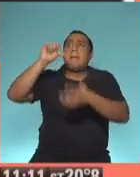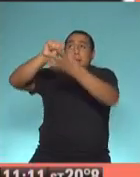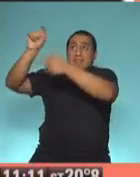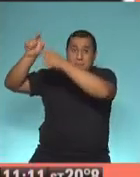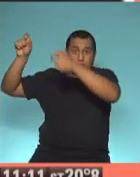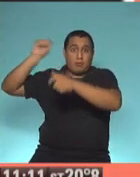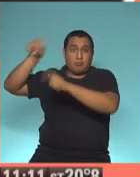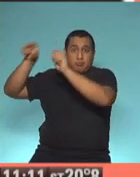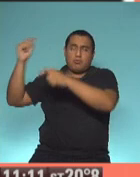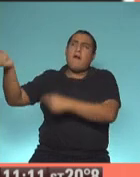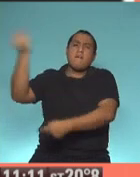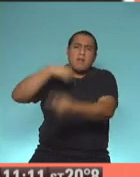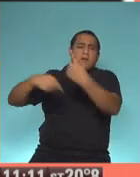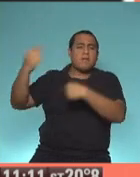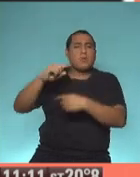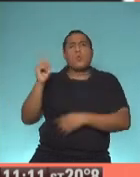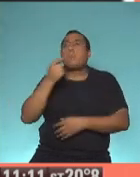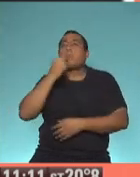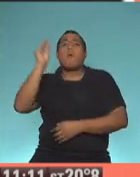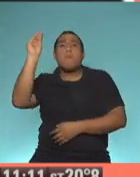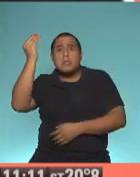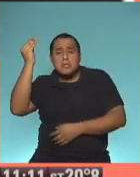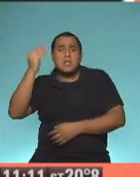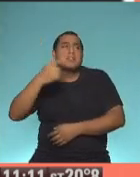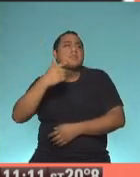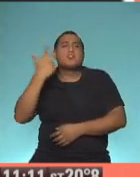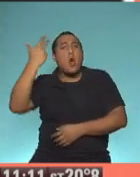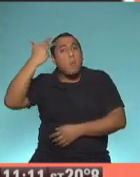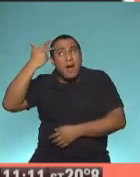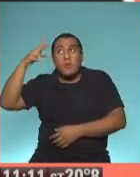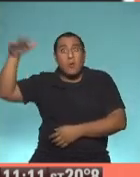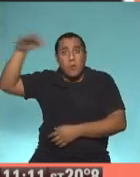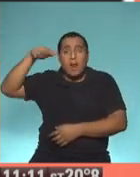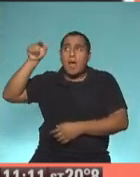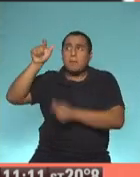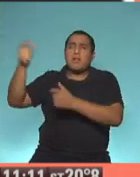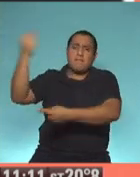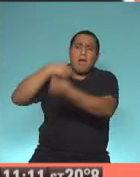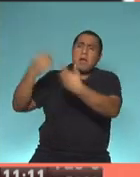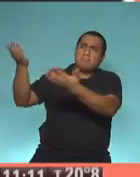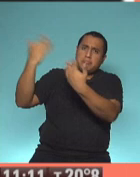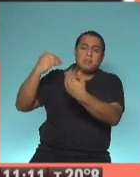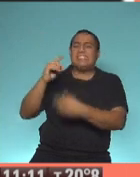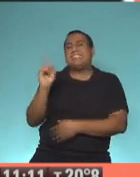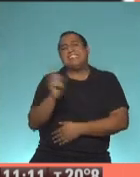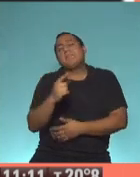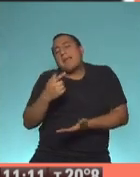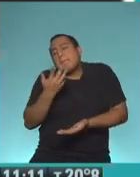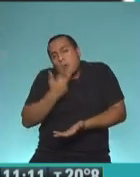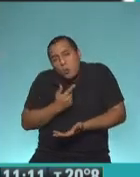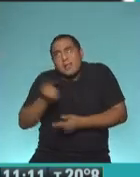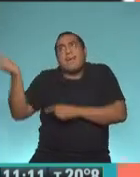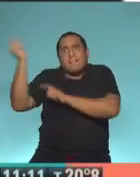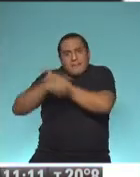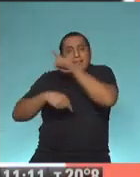enfrentando miles y miles de muertos Brasil, o de San Pablo, en esta época, aunque nosotros siempre nos guste que vengan los